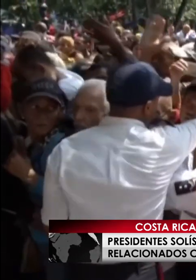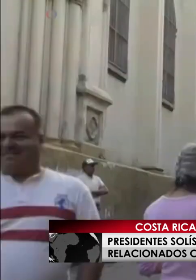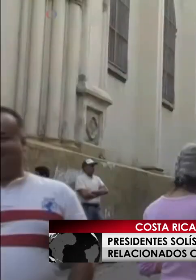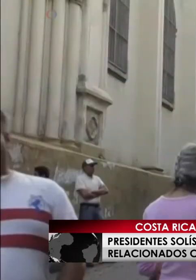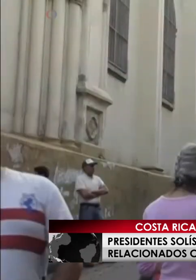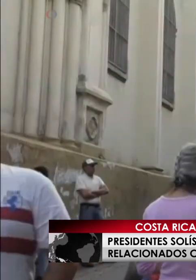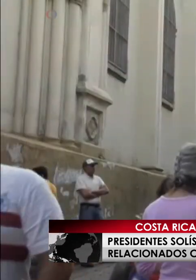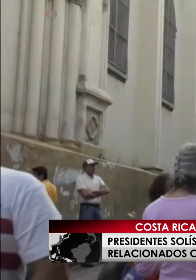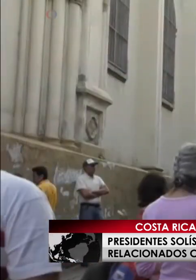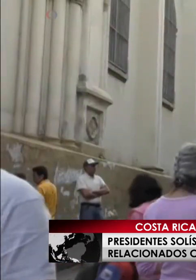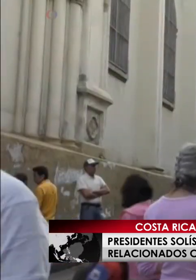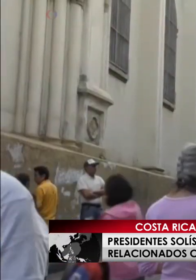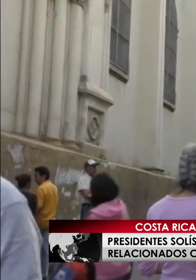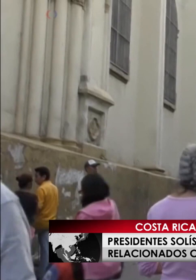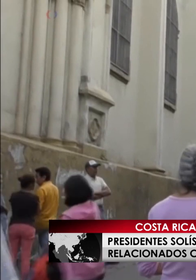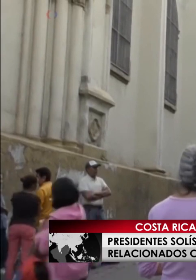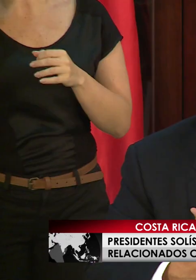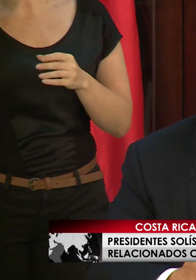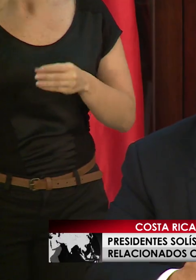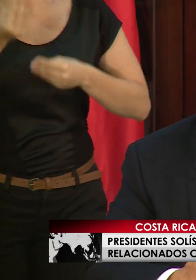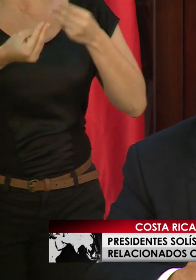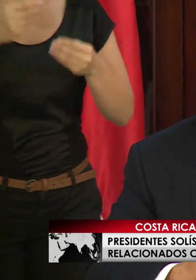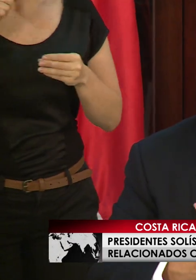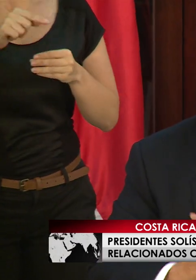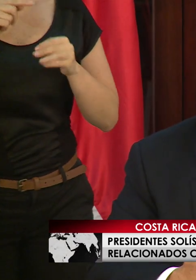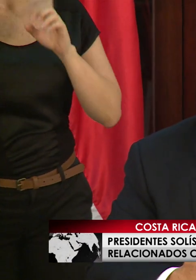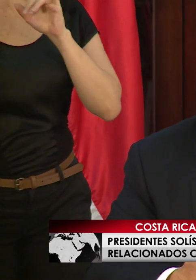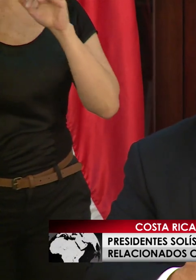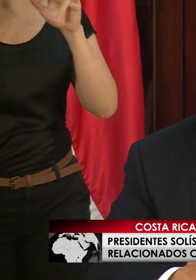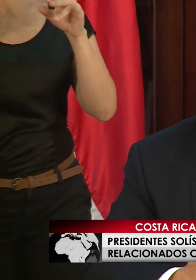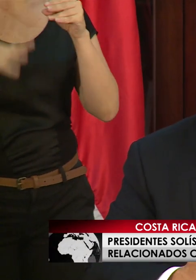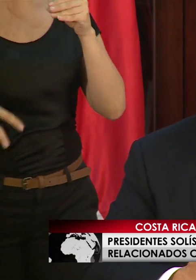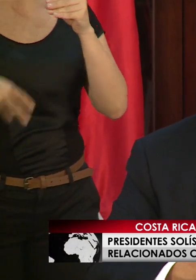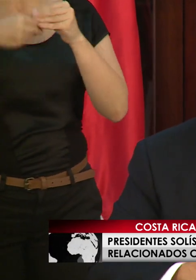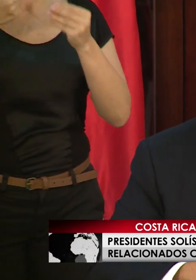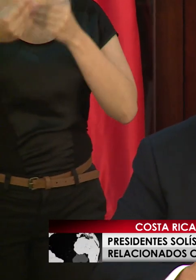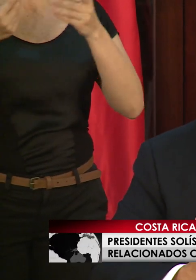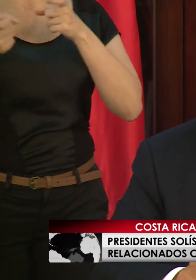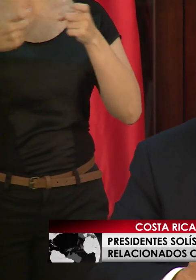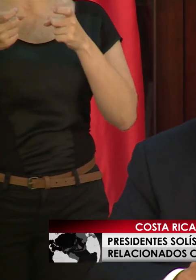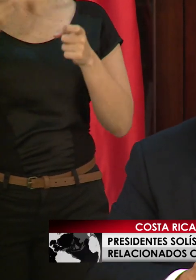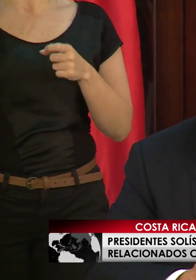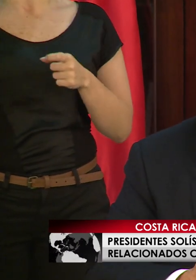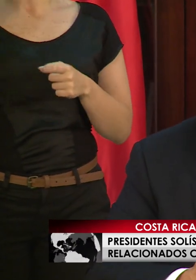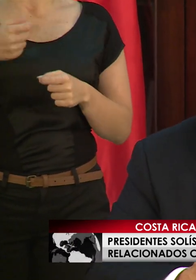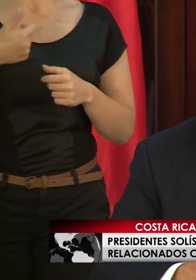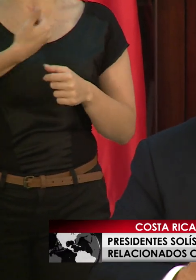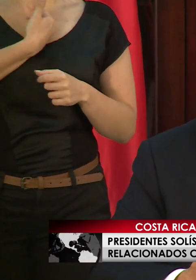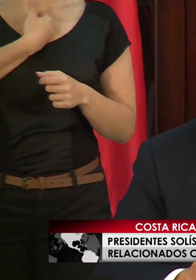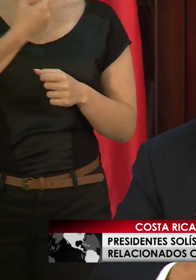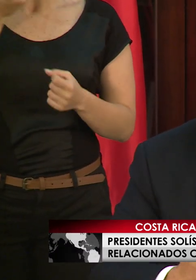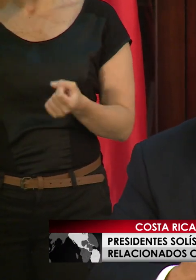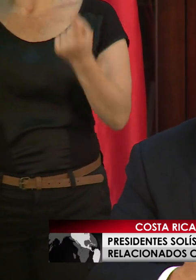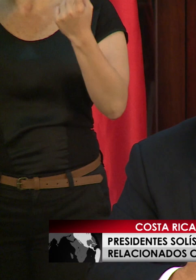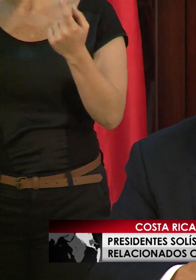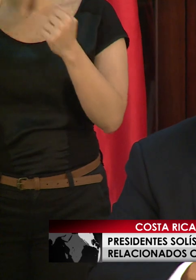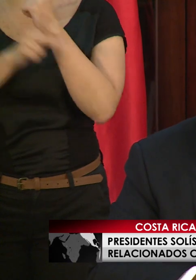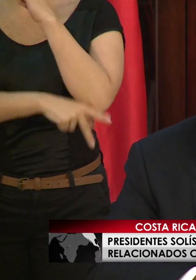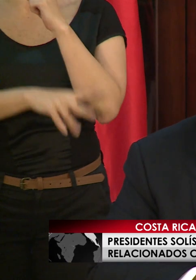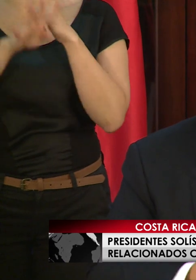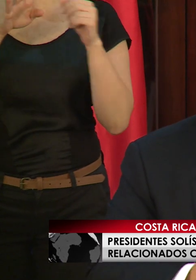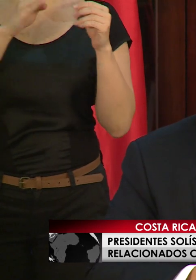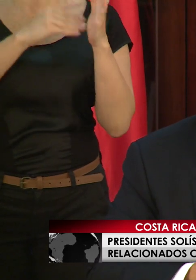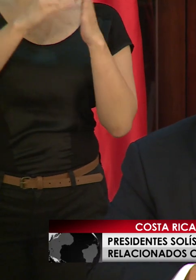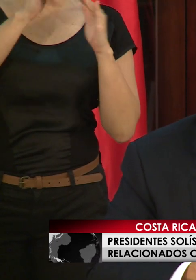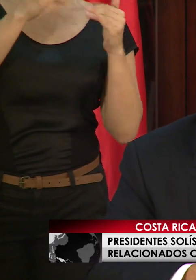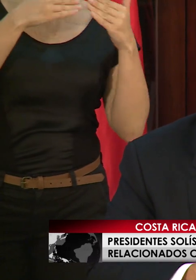Unidas, tendríamos que ver cómo manejar ese flujo adicional que se haría, pero tiene que haber un entendimiento que un país de 4 millones como Panamá o